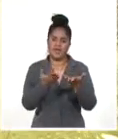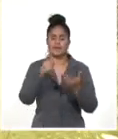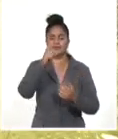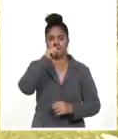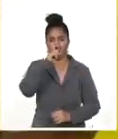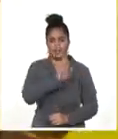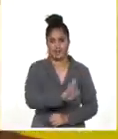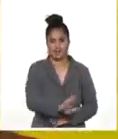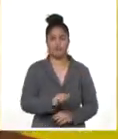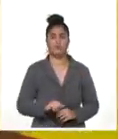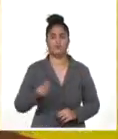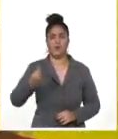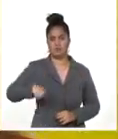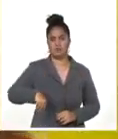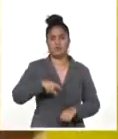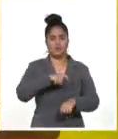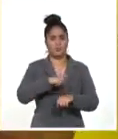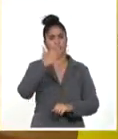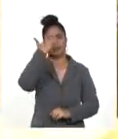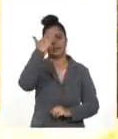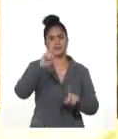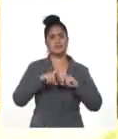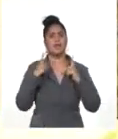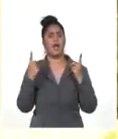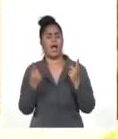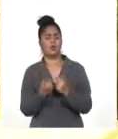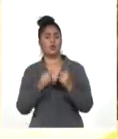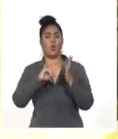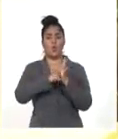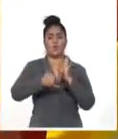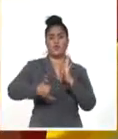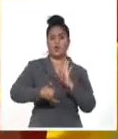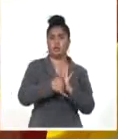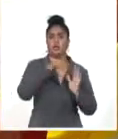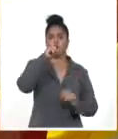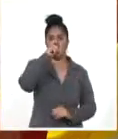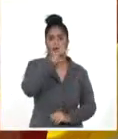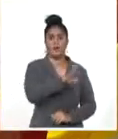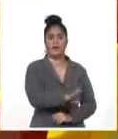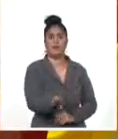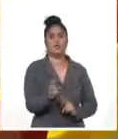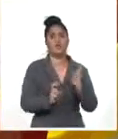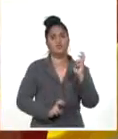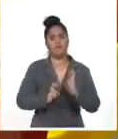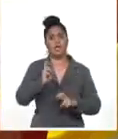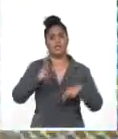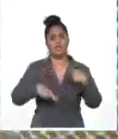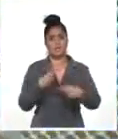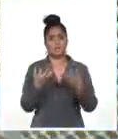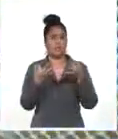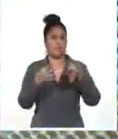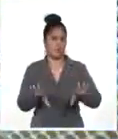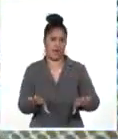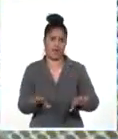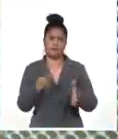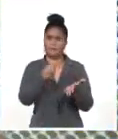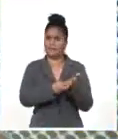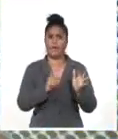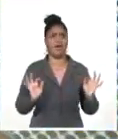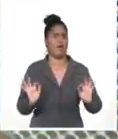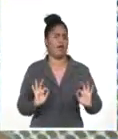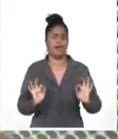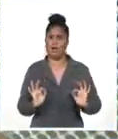para darle las gracias a todos los emprendimientos que se nos unen, porque son talleres que hacemos de forma gratuita, pero sin la ayuda